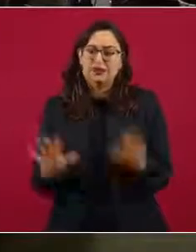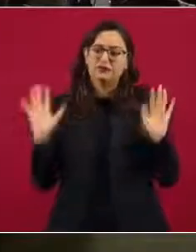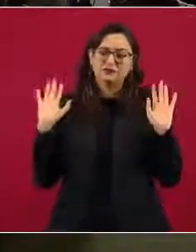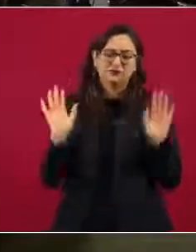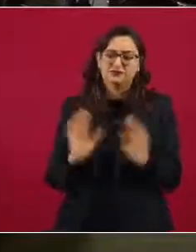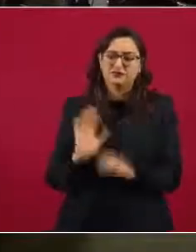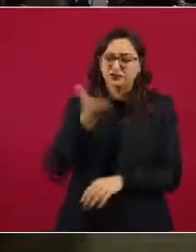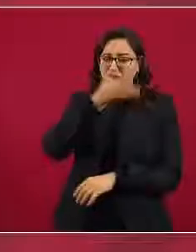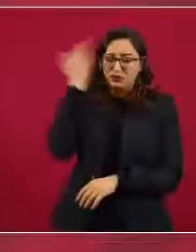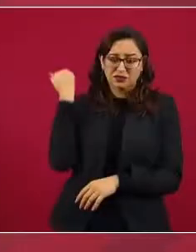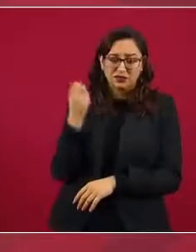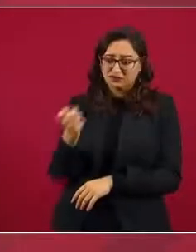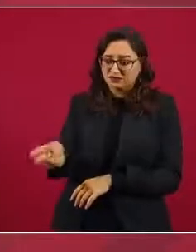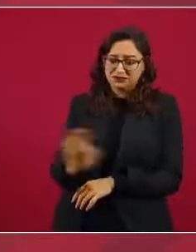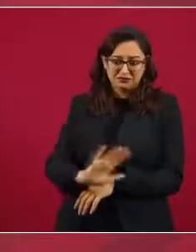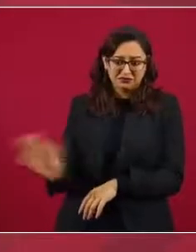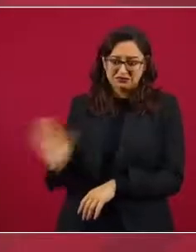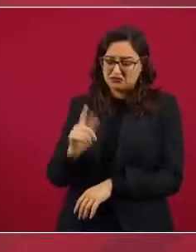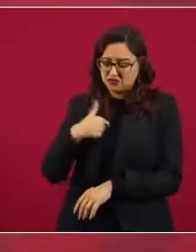también